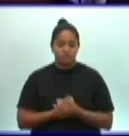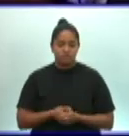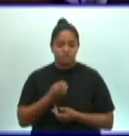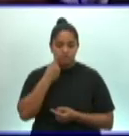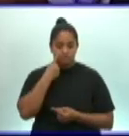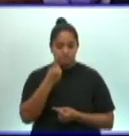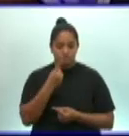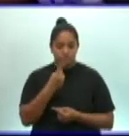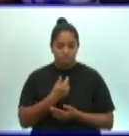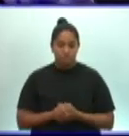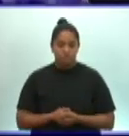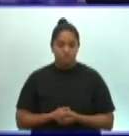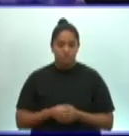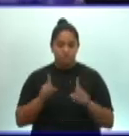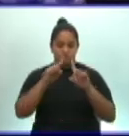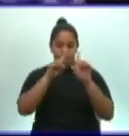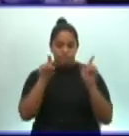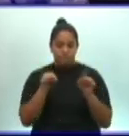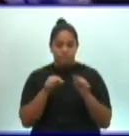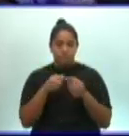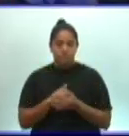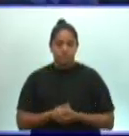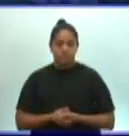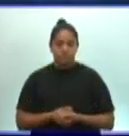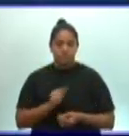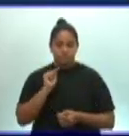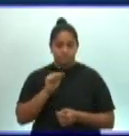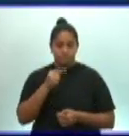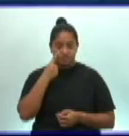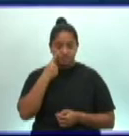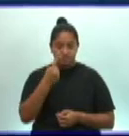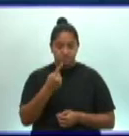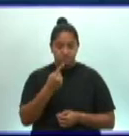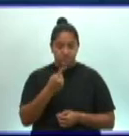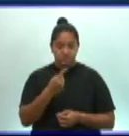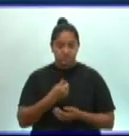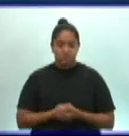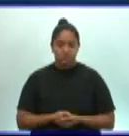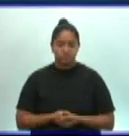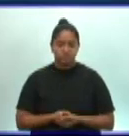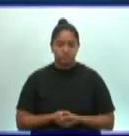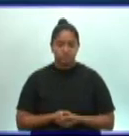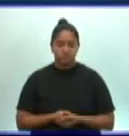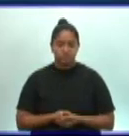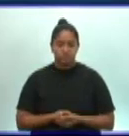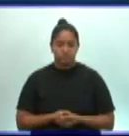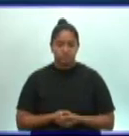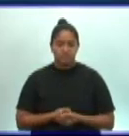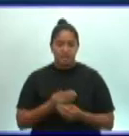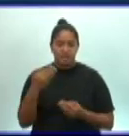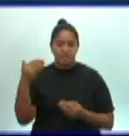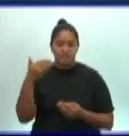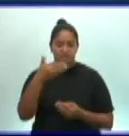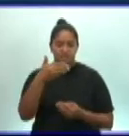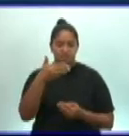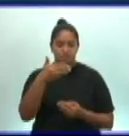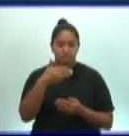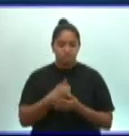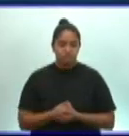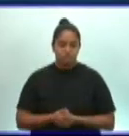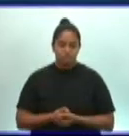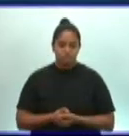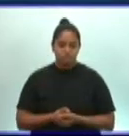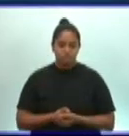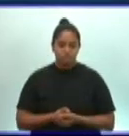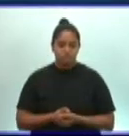pantalla nuevamente. Bueno, ahí estamos observando la dirección y sentido de la velocidad. Bien, los 4 dedos en la dirección